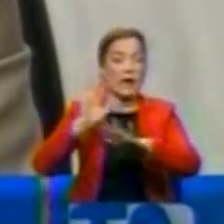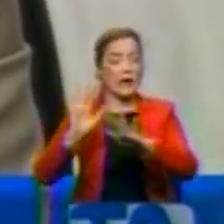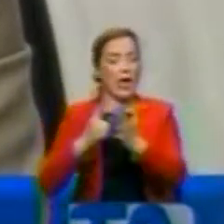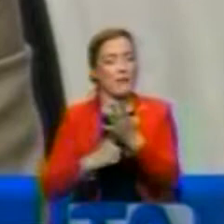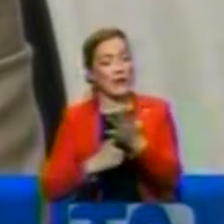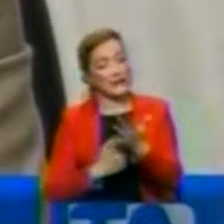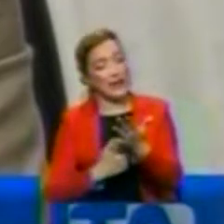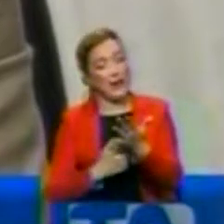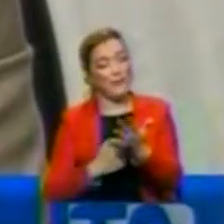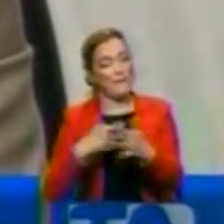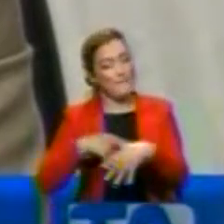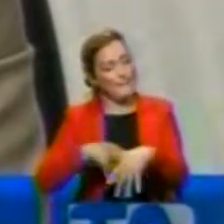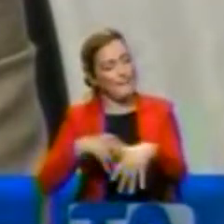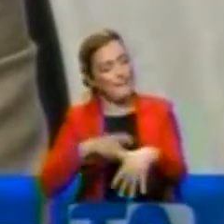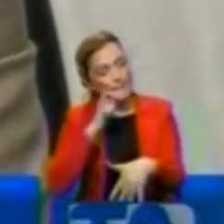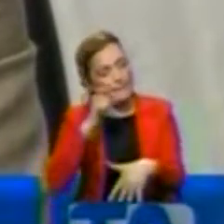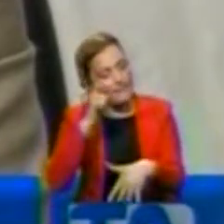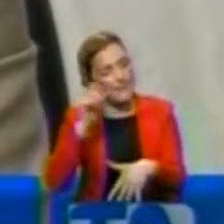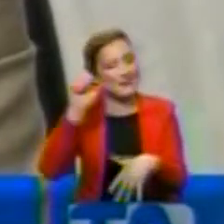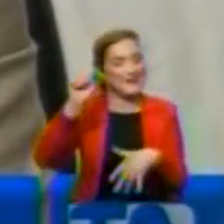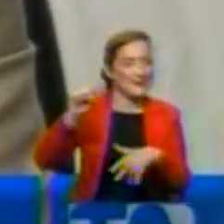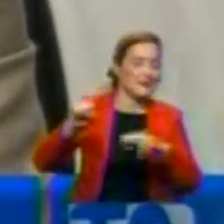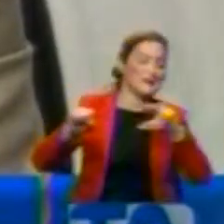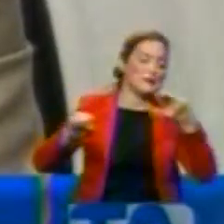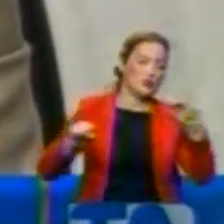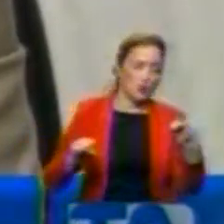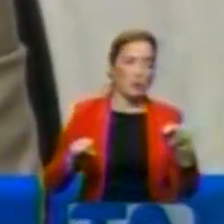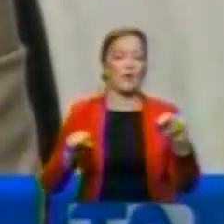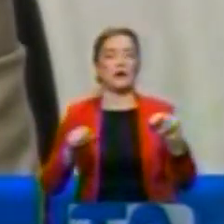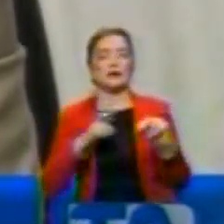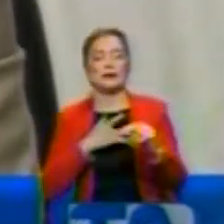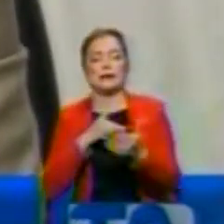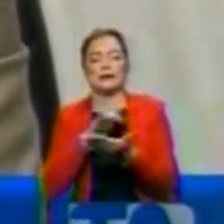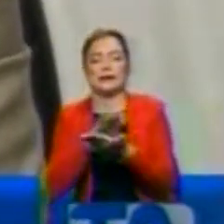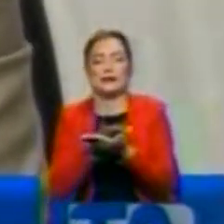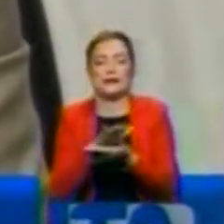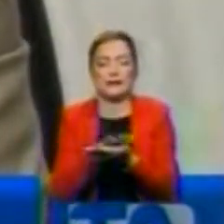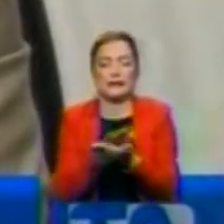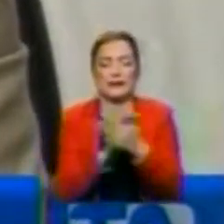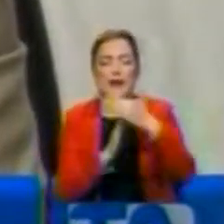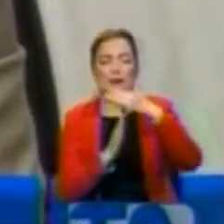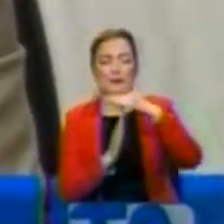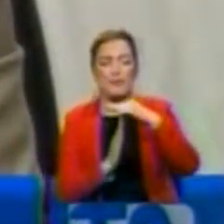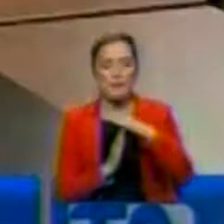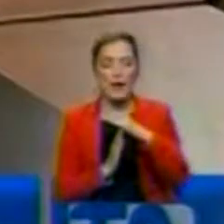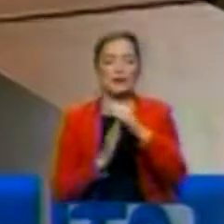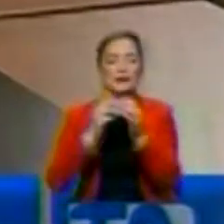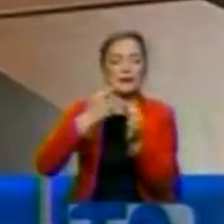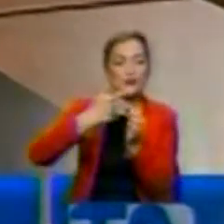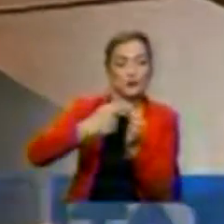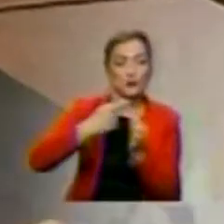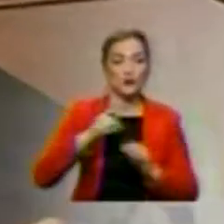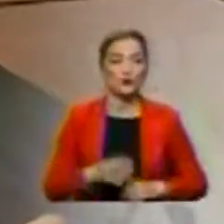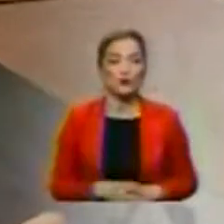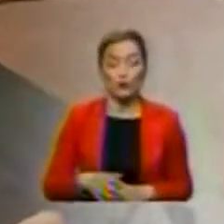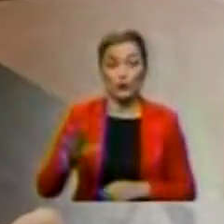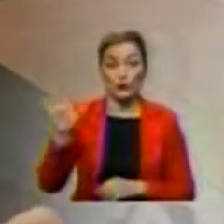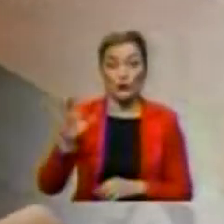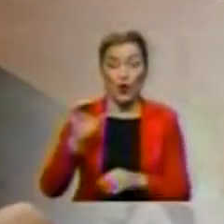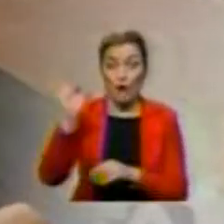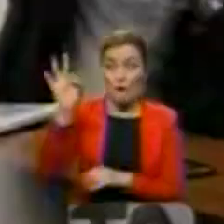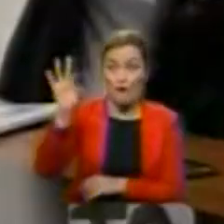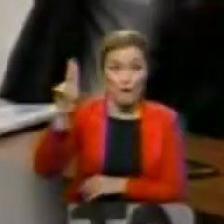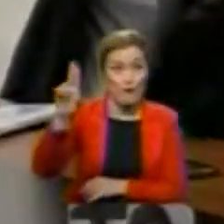mañana, para que vuelva la tranquilidad, vuelva la paz a la ciudad capital. El FUD indicó que hoy se dará